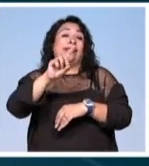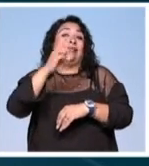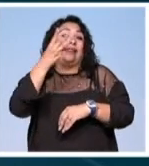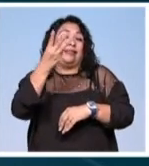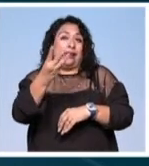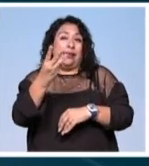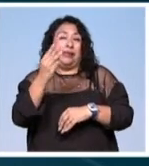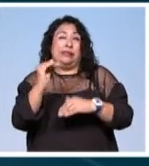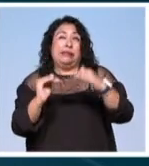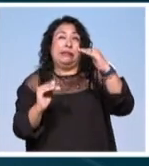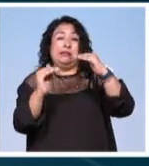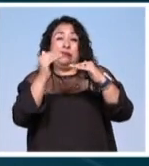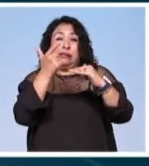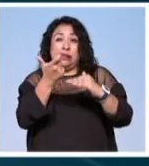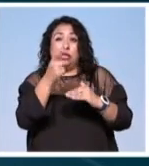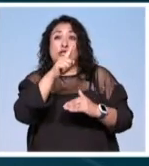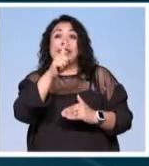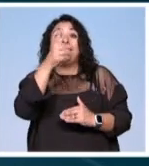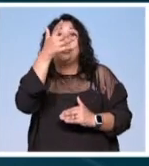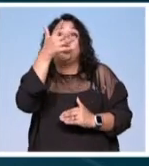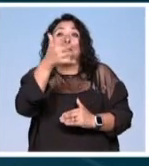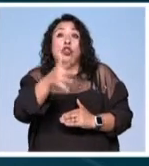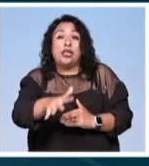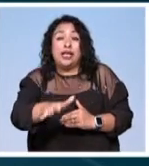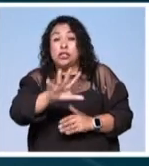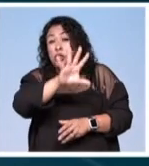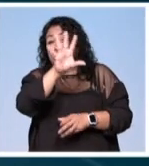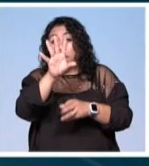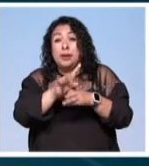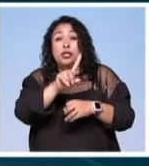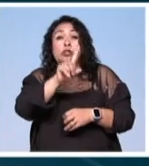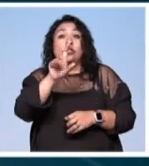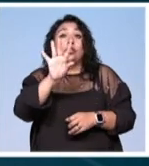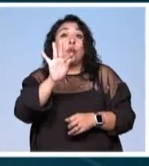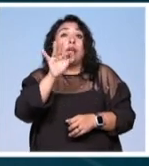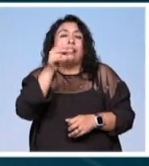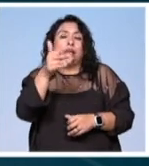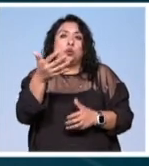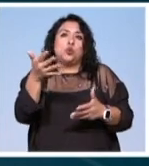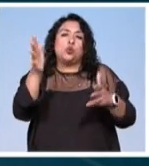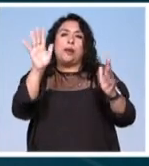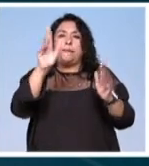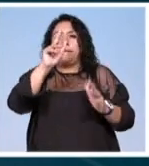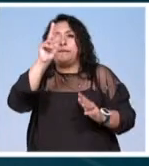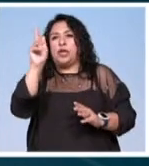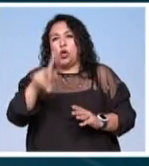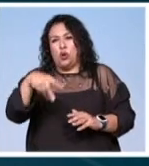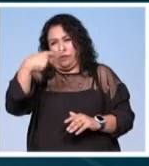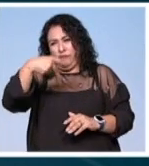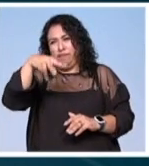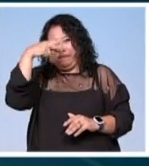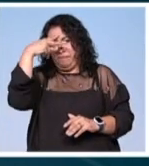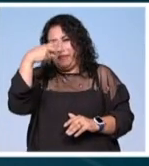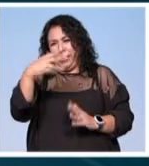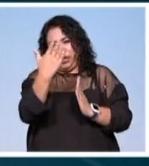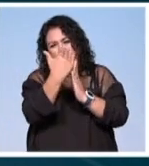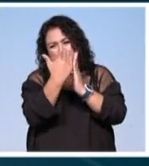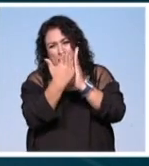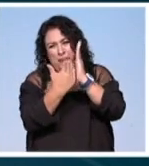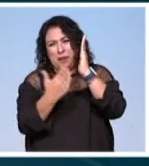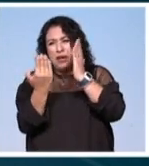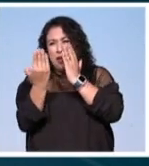estamos en el ciento diez de 146 el peor indicador de México en este